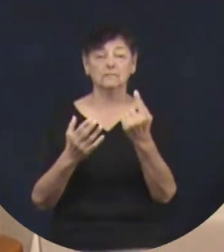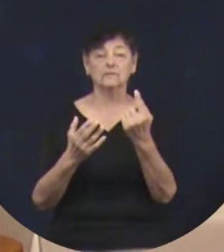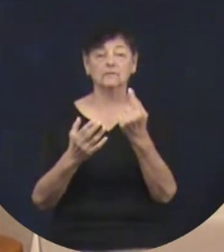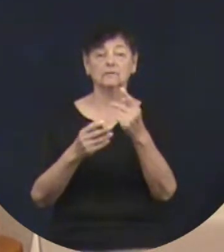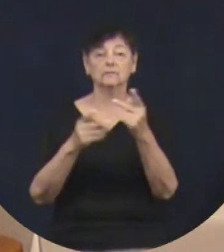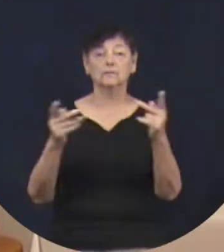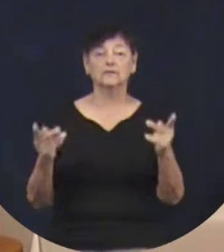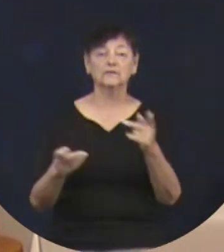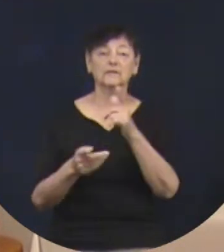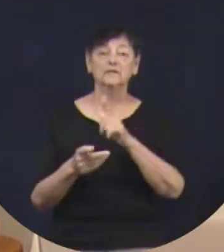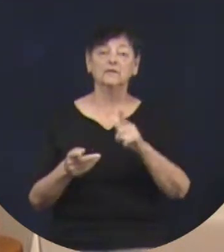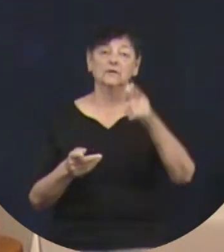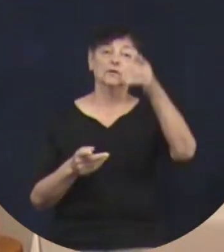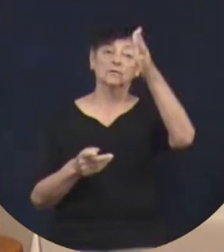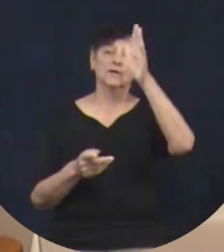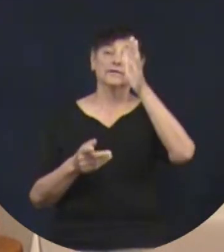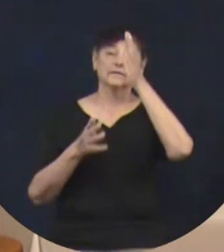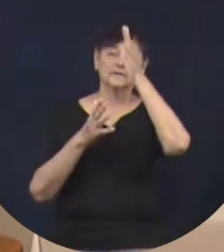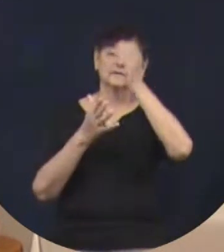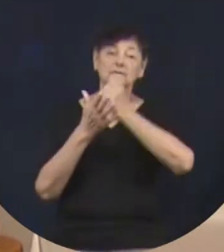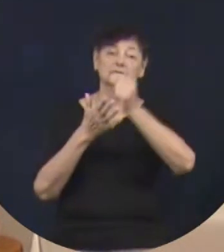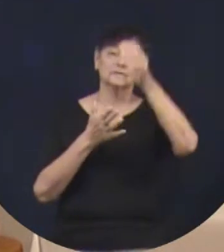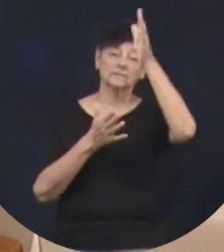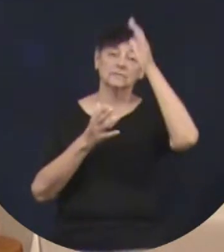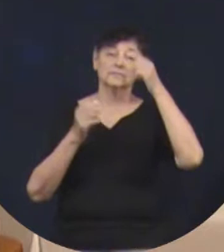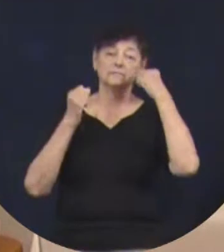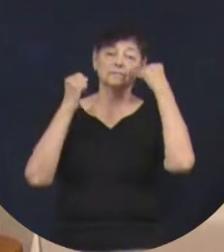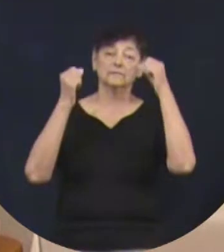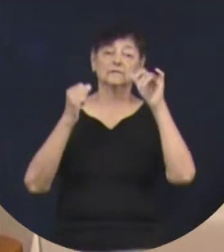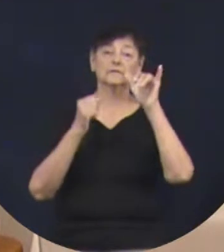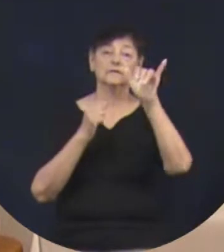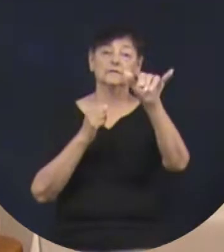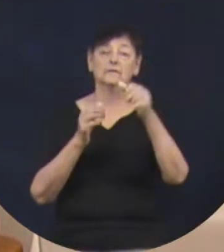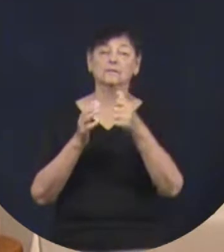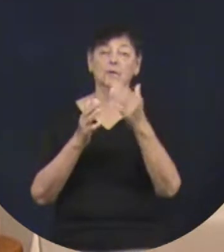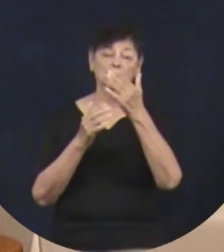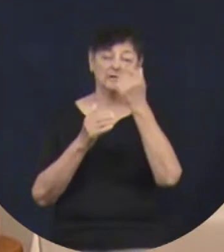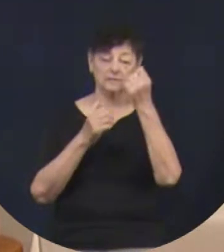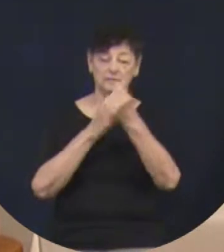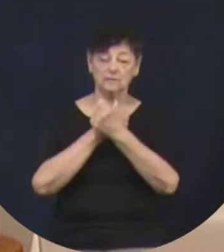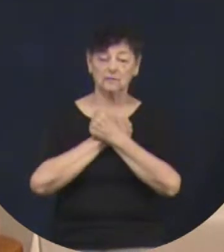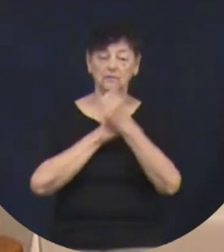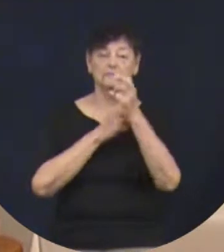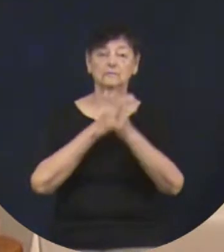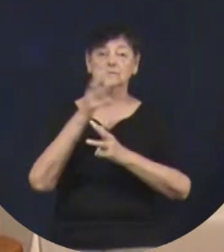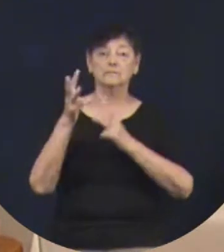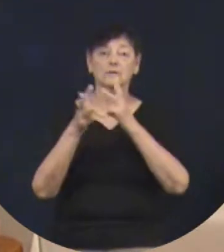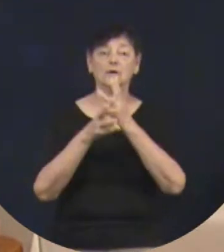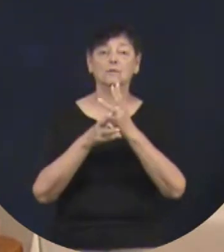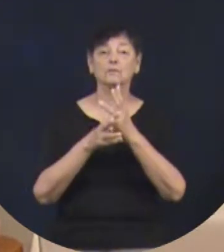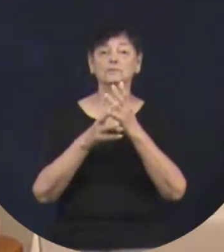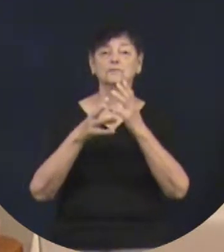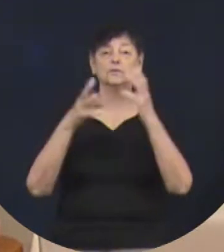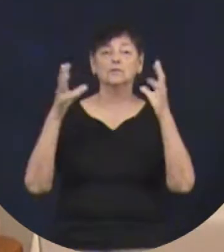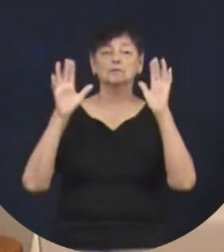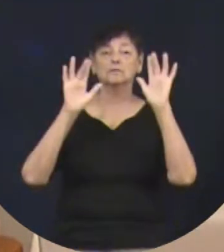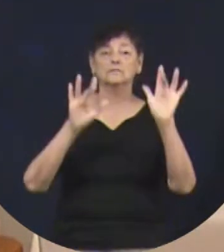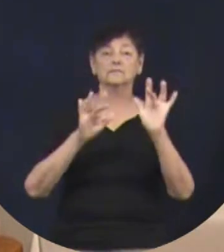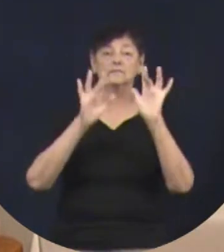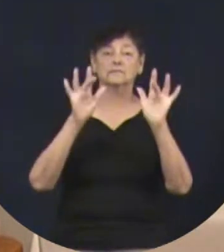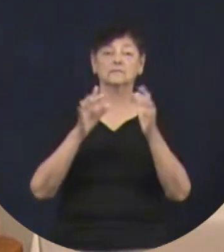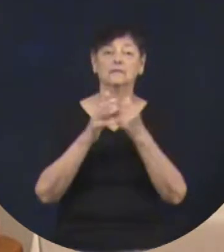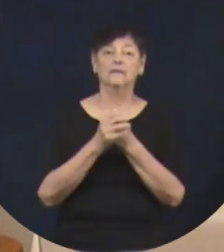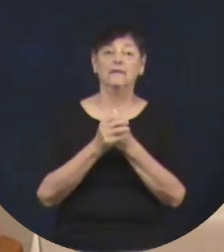lugar, Señor Padre Santo, Dios Todopoderoso Eterno. Porque tu amor al mundo fue tan